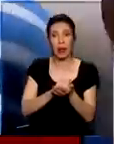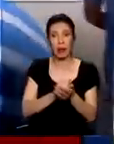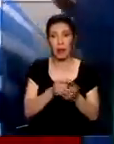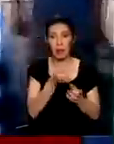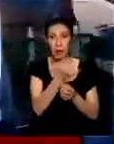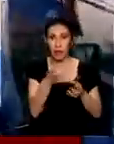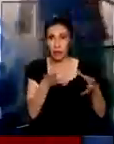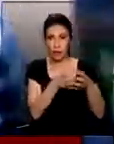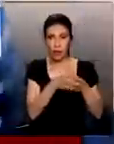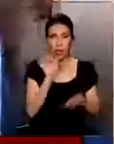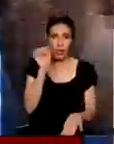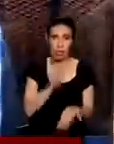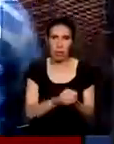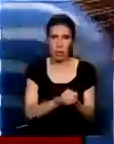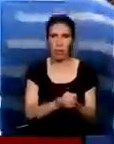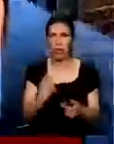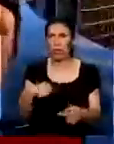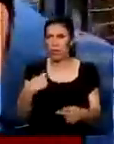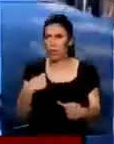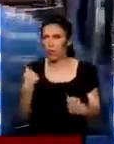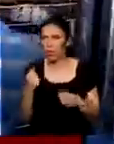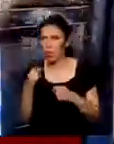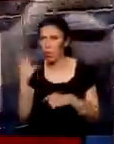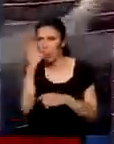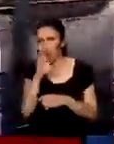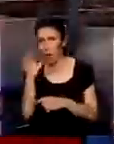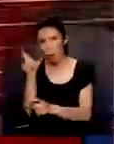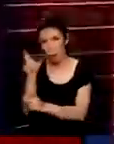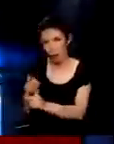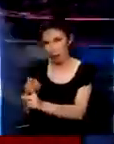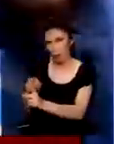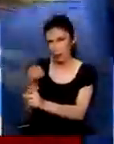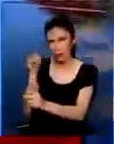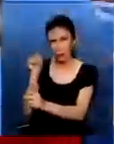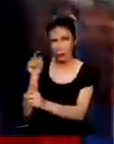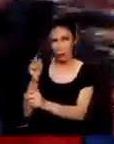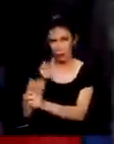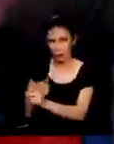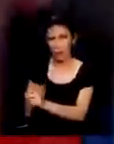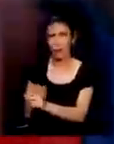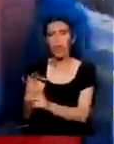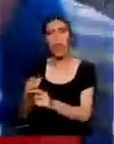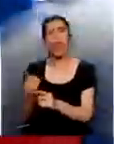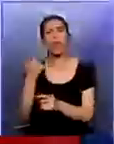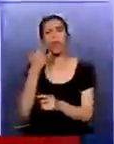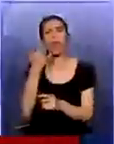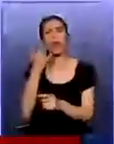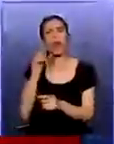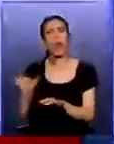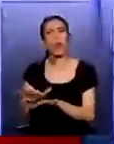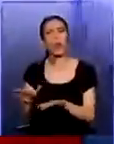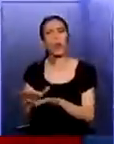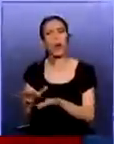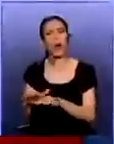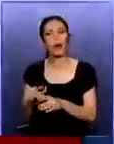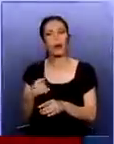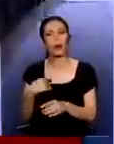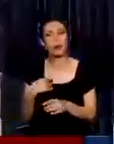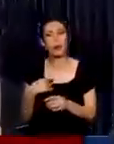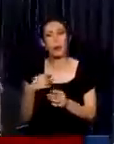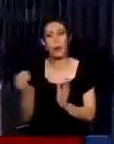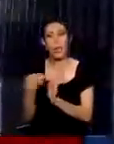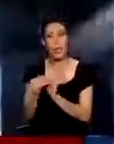vehículos. Intentamos ubicar al acusado. Su teléfono sonó siempre ocupado. En el domicilio que registra oficialmente no estaba y esta fue la